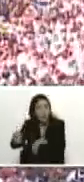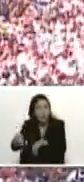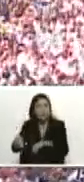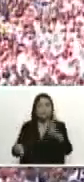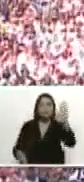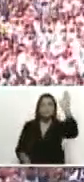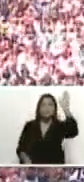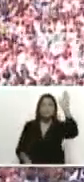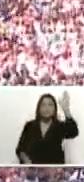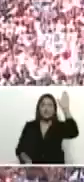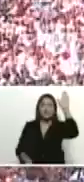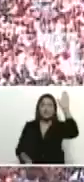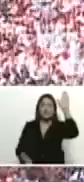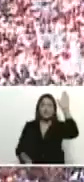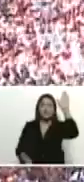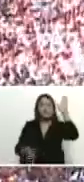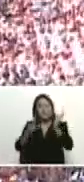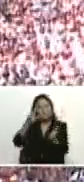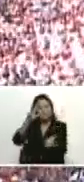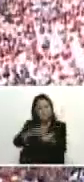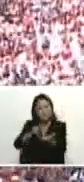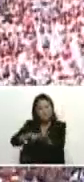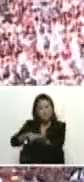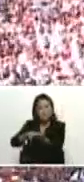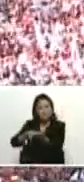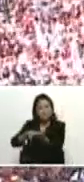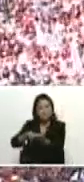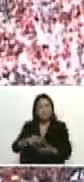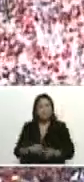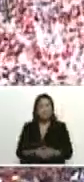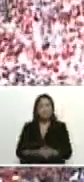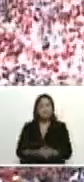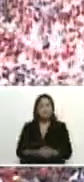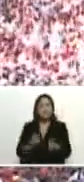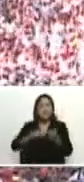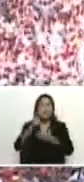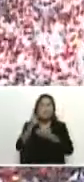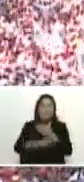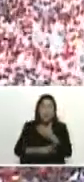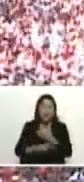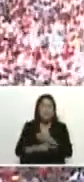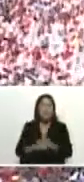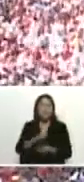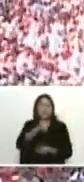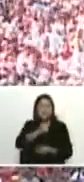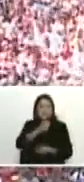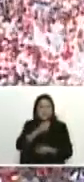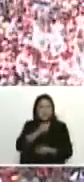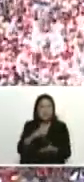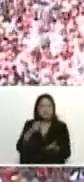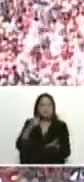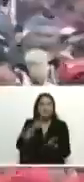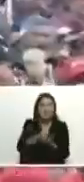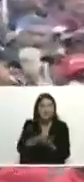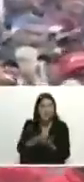su mano? ¡Aprobado con la clase obrera! Plan de resistencia del ingreso mínimo